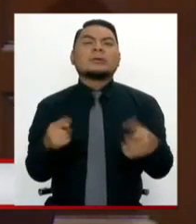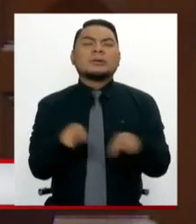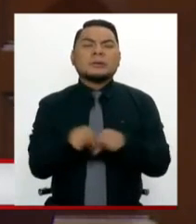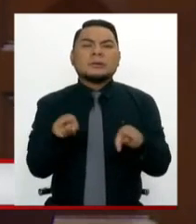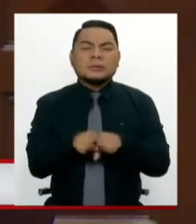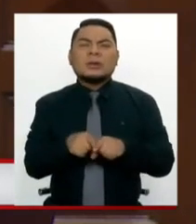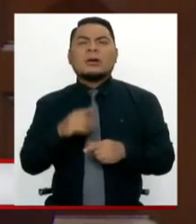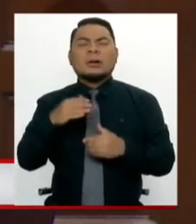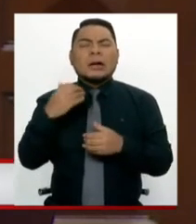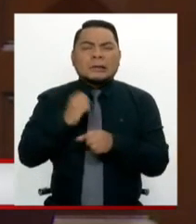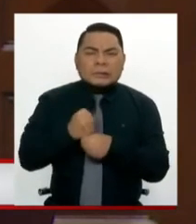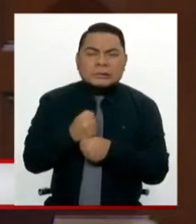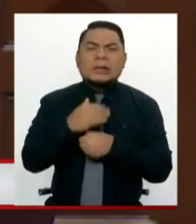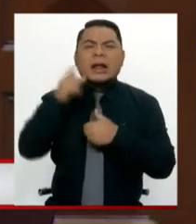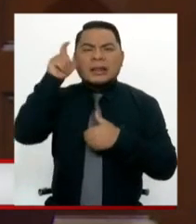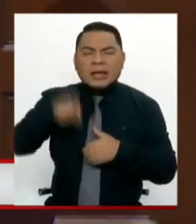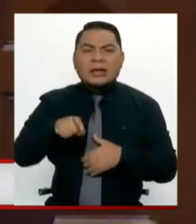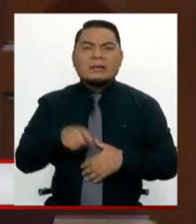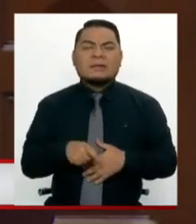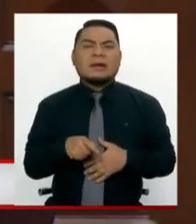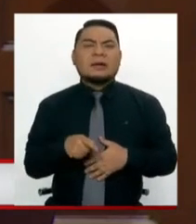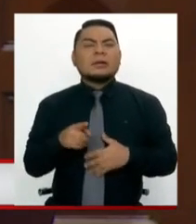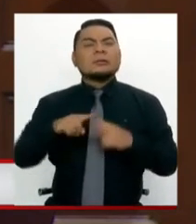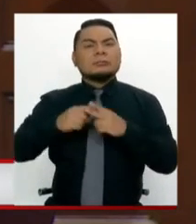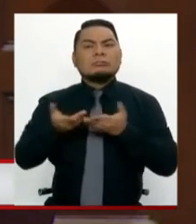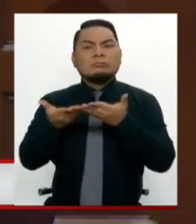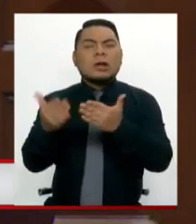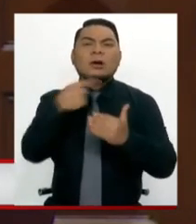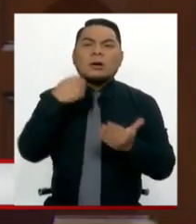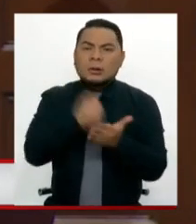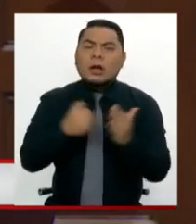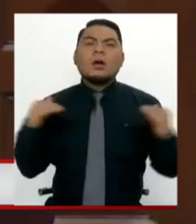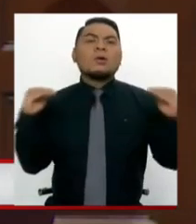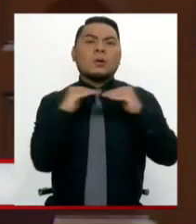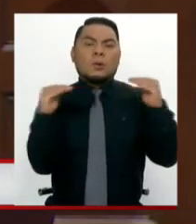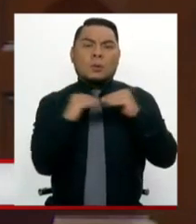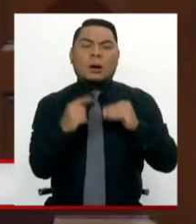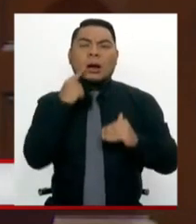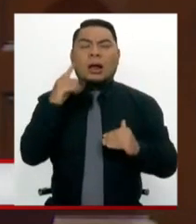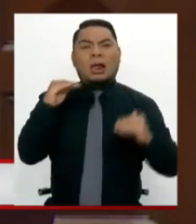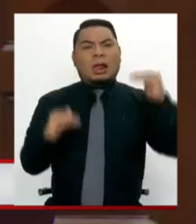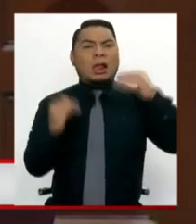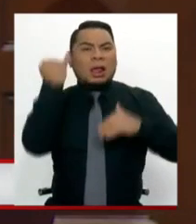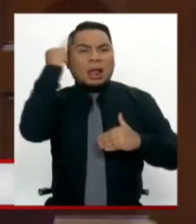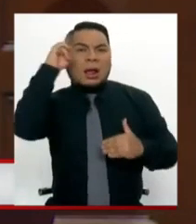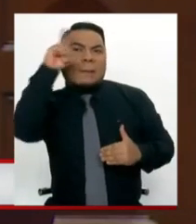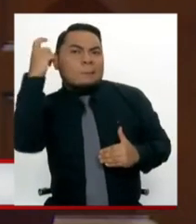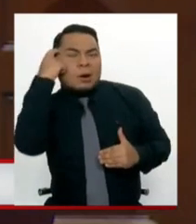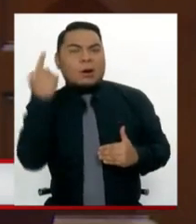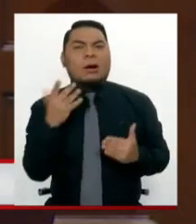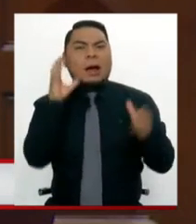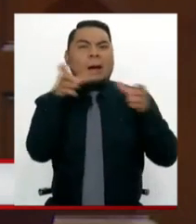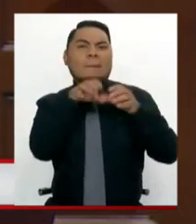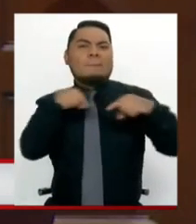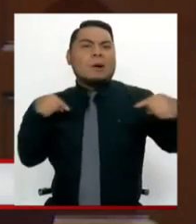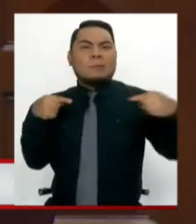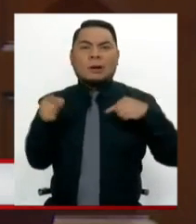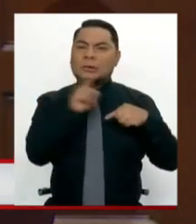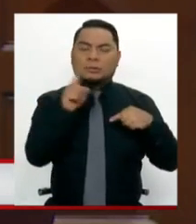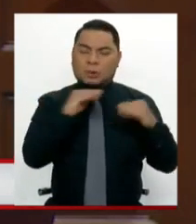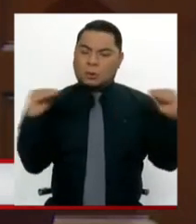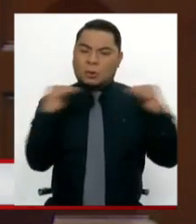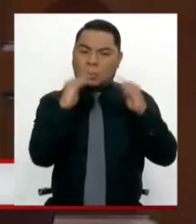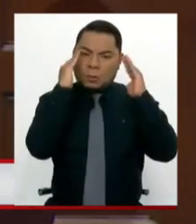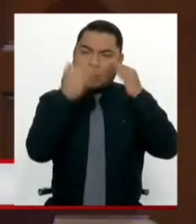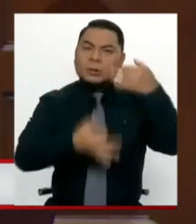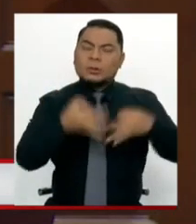ancestral de justicia, la que debe impartirse por igual y sin distinción de ideologías y colores políticos. El